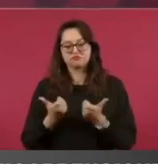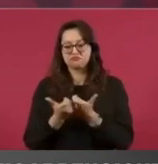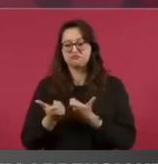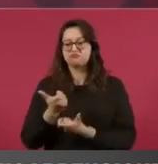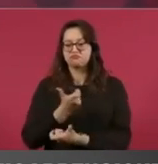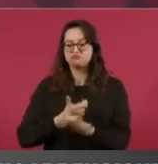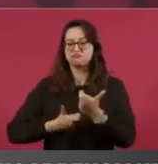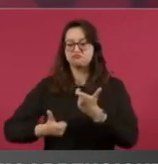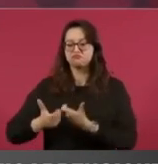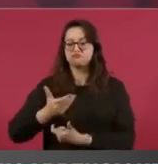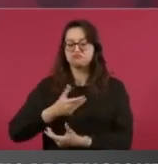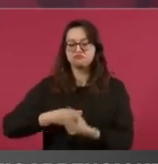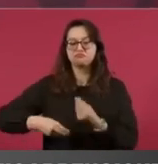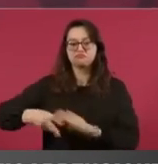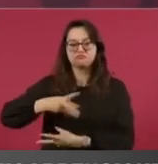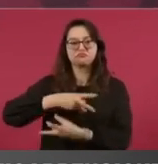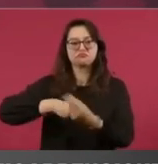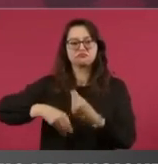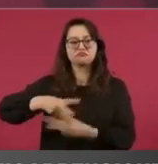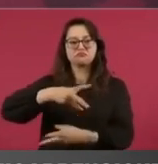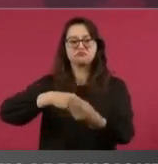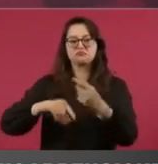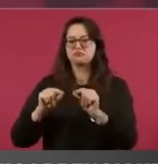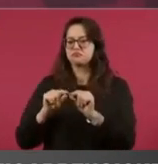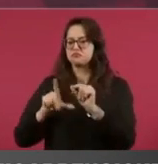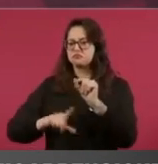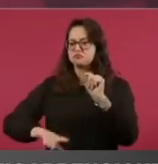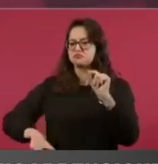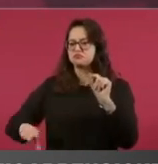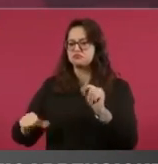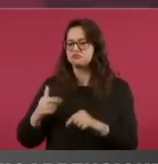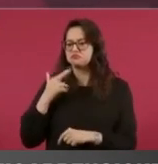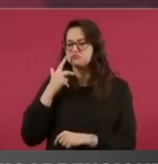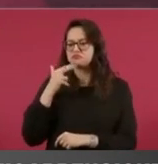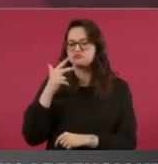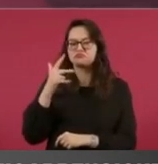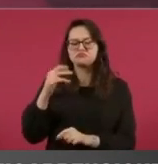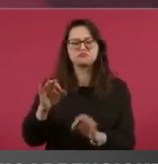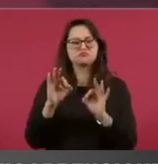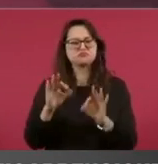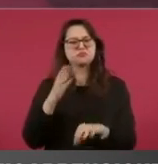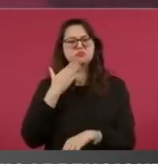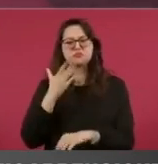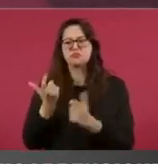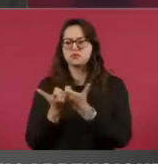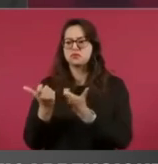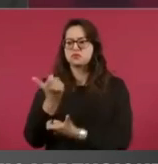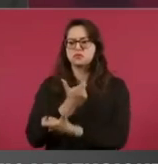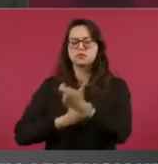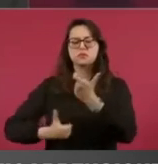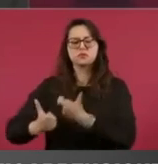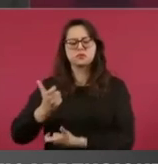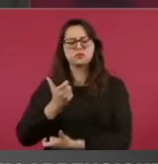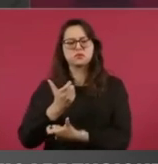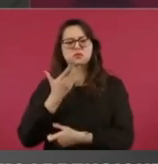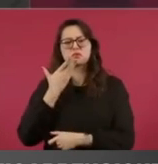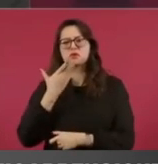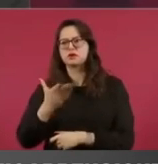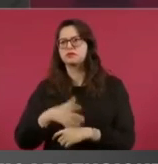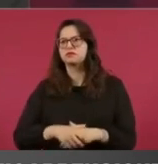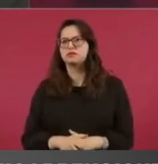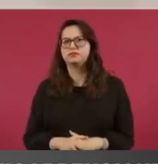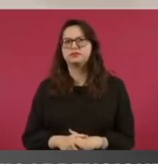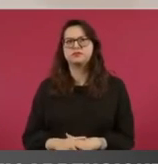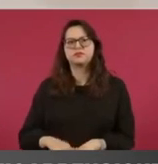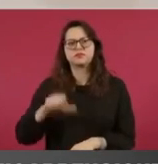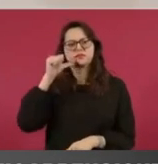economía. Está muy bien el país en lo económico. No sé si ayer les comentaba